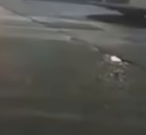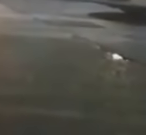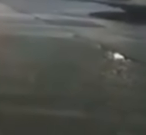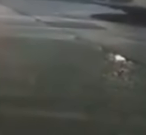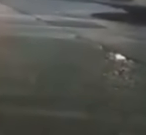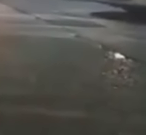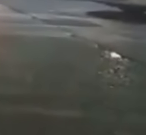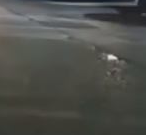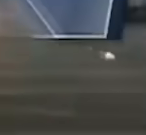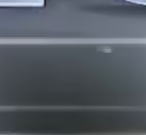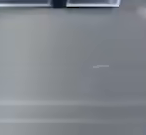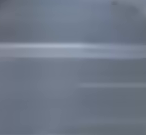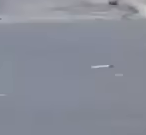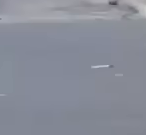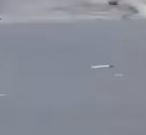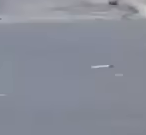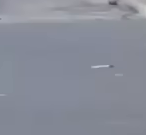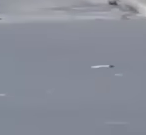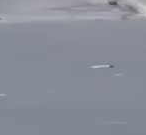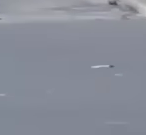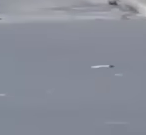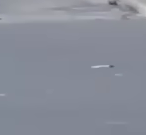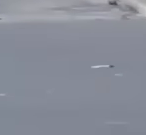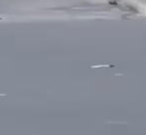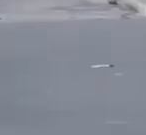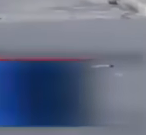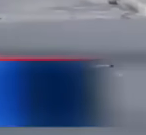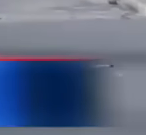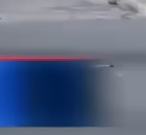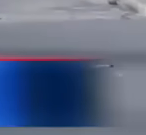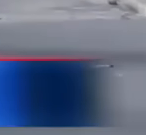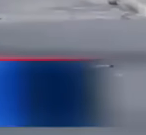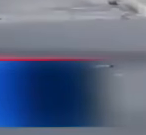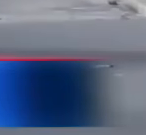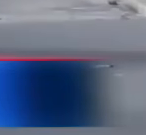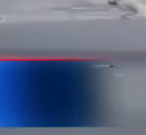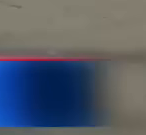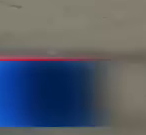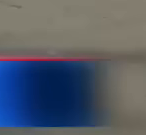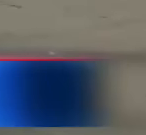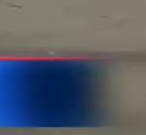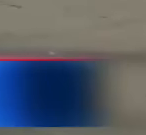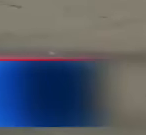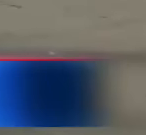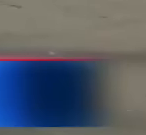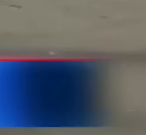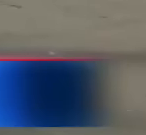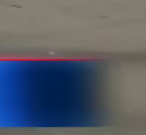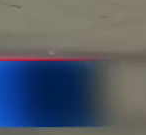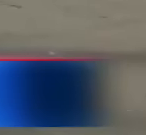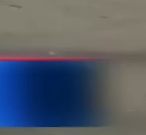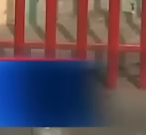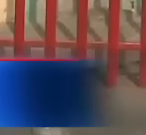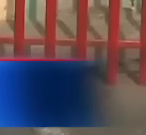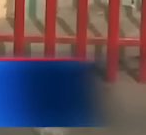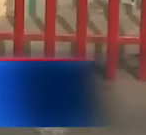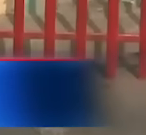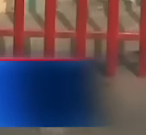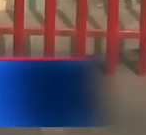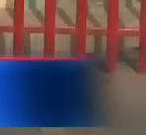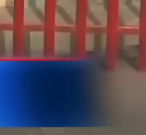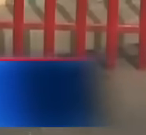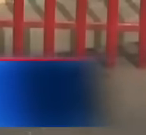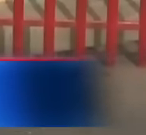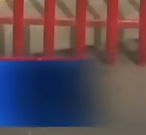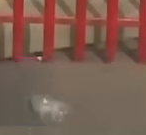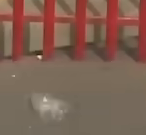y la quemaron. Tras una balacera, dos sujetos son asesinados en el sur de Guayaquil. El hecho violento también